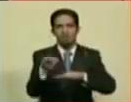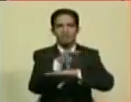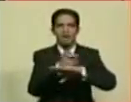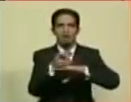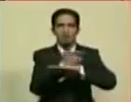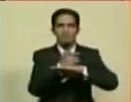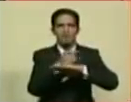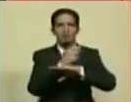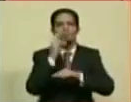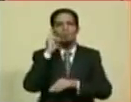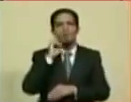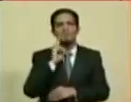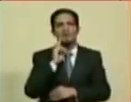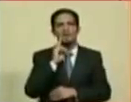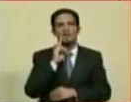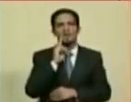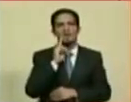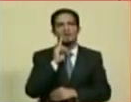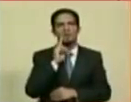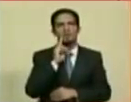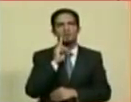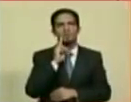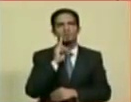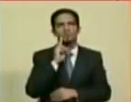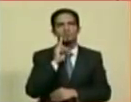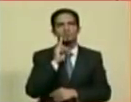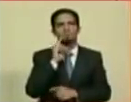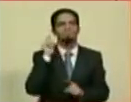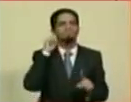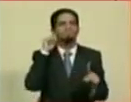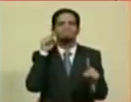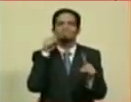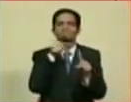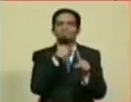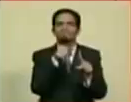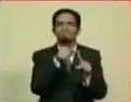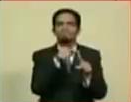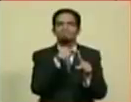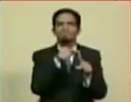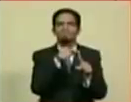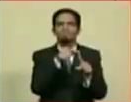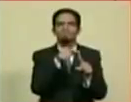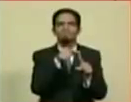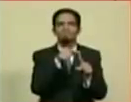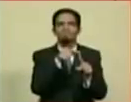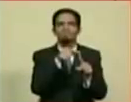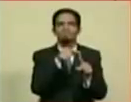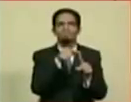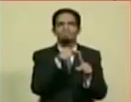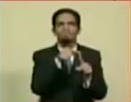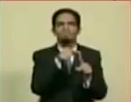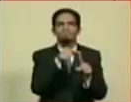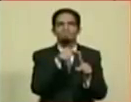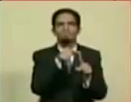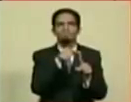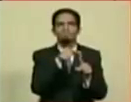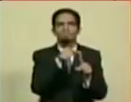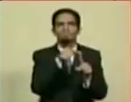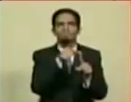bolivariano para contrarrestar las ilegales,